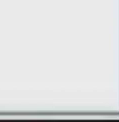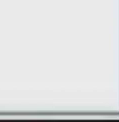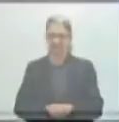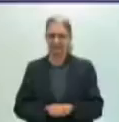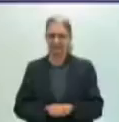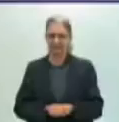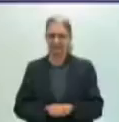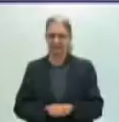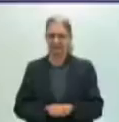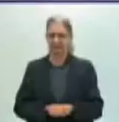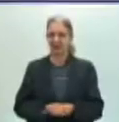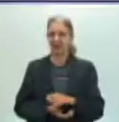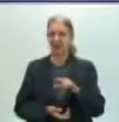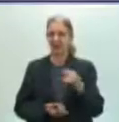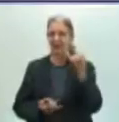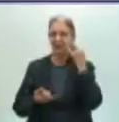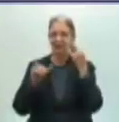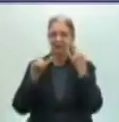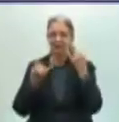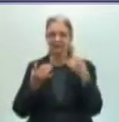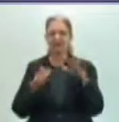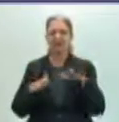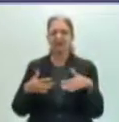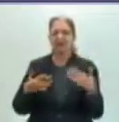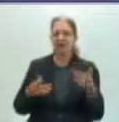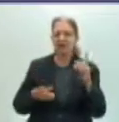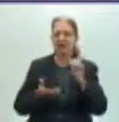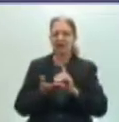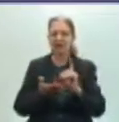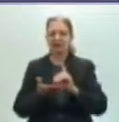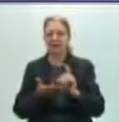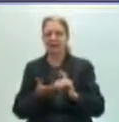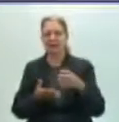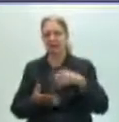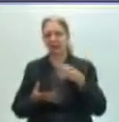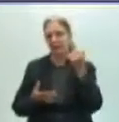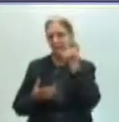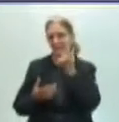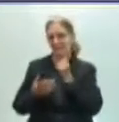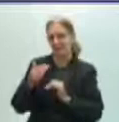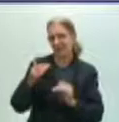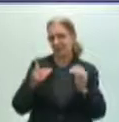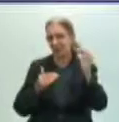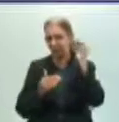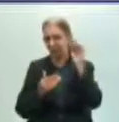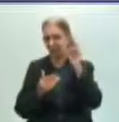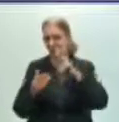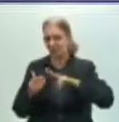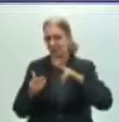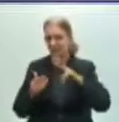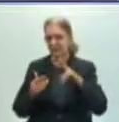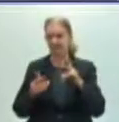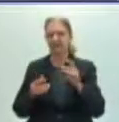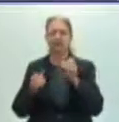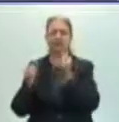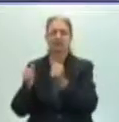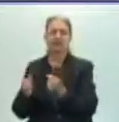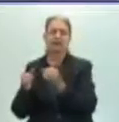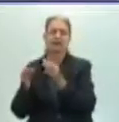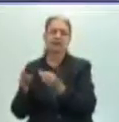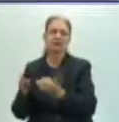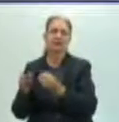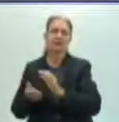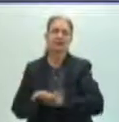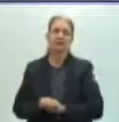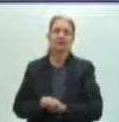solo identificar cuáles de los datos tenían el mayor valor de frecuencia absoluta. Y nos referíamos